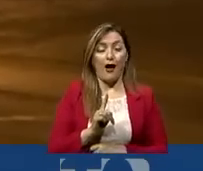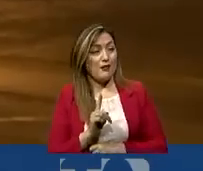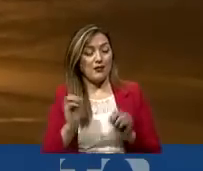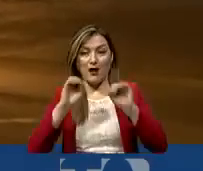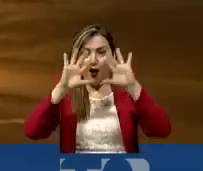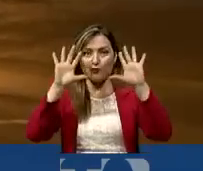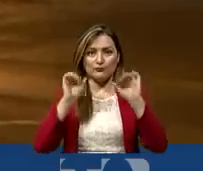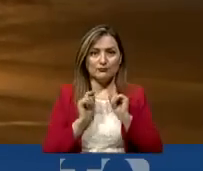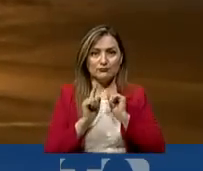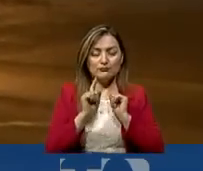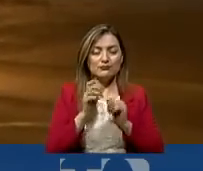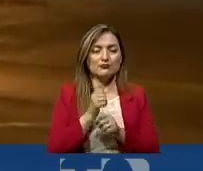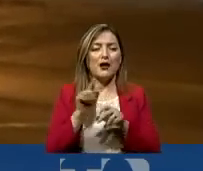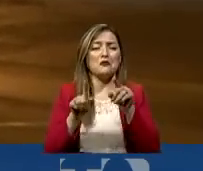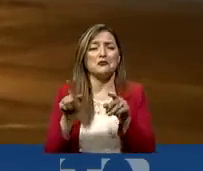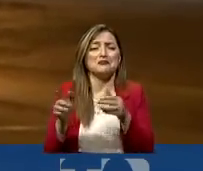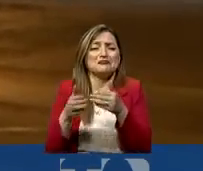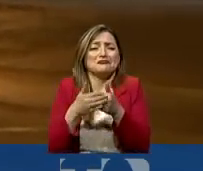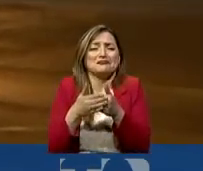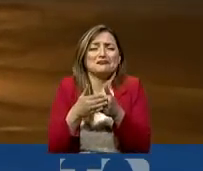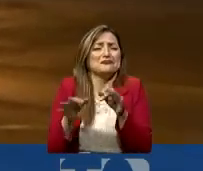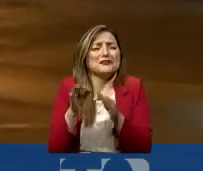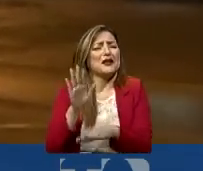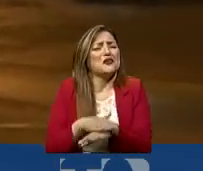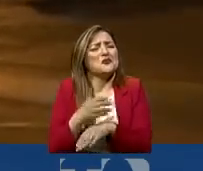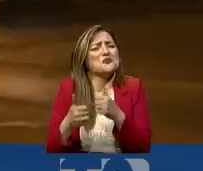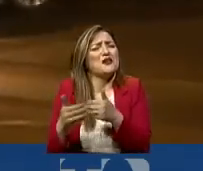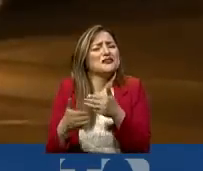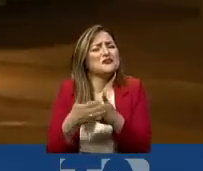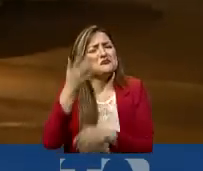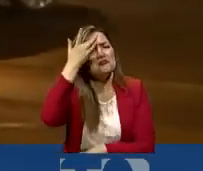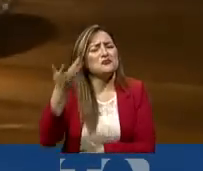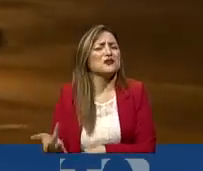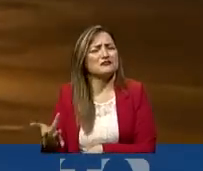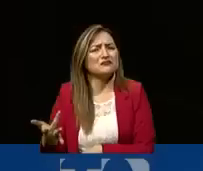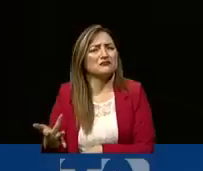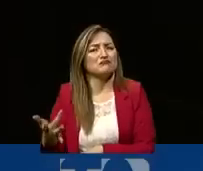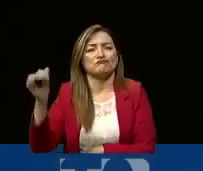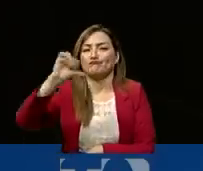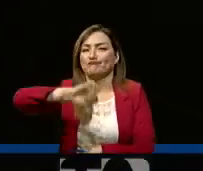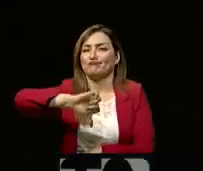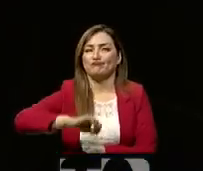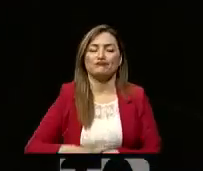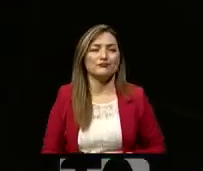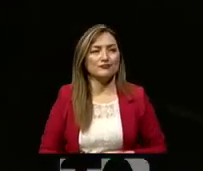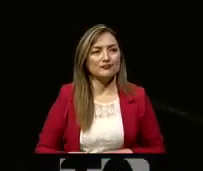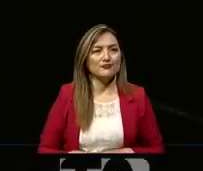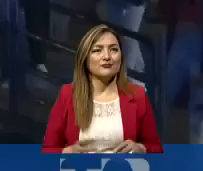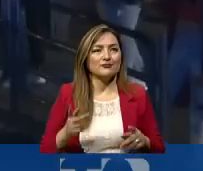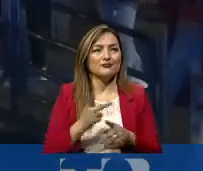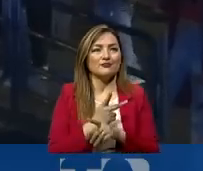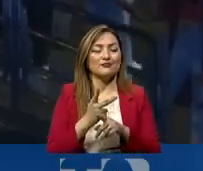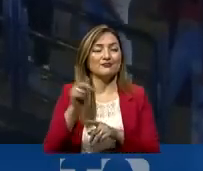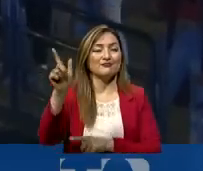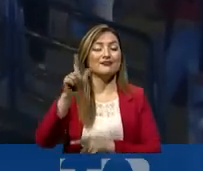Pero además otras han sido cerradas y simplemente sin ninguna explicación ni nada se mantienen cerradas. Y eso no está bien. Pero la situación más crítica es en la